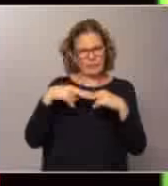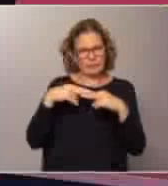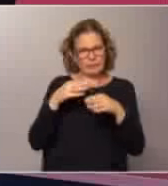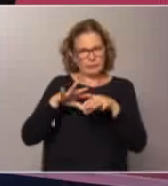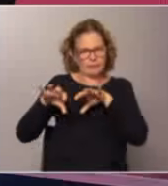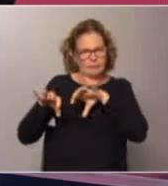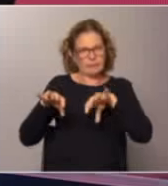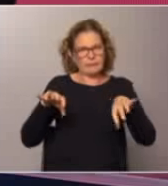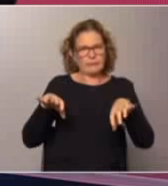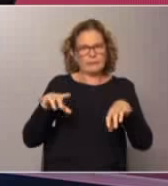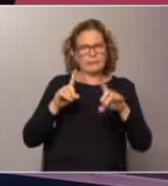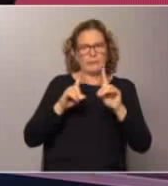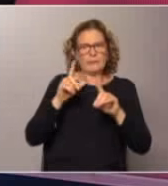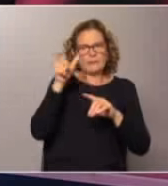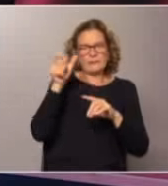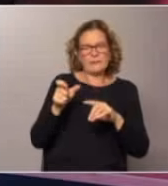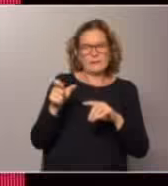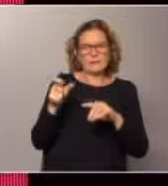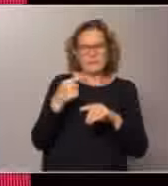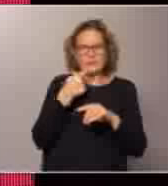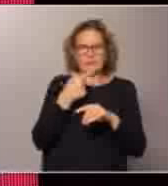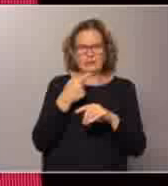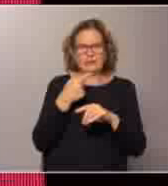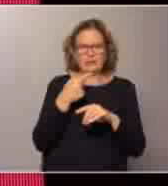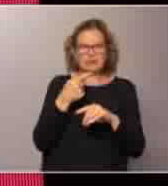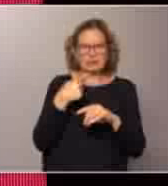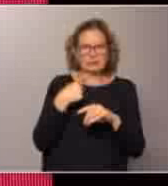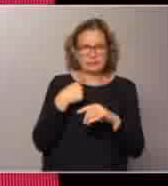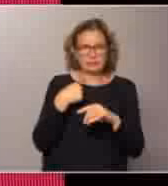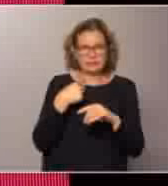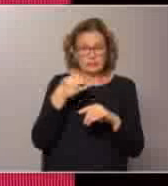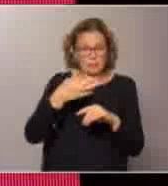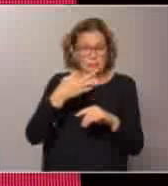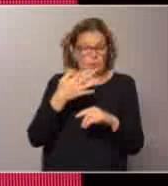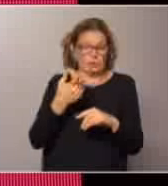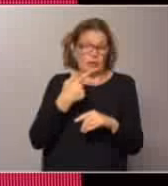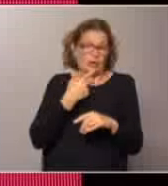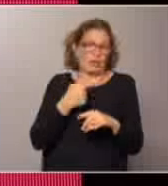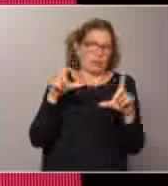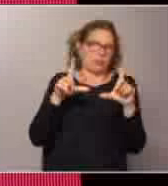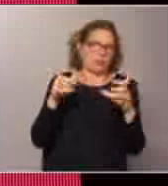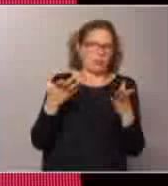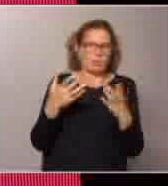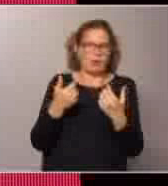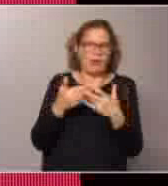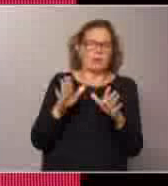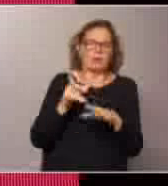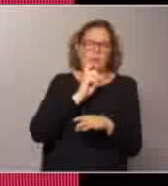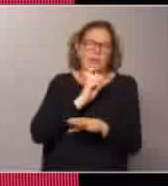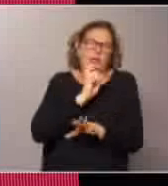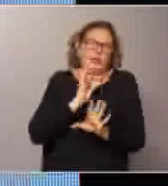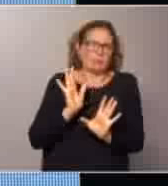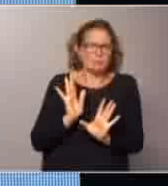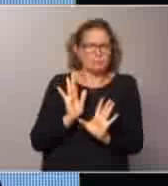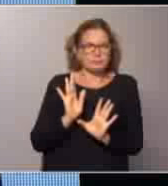divididos había gente con colegas que decían bueno a mí la hora estuvieron bien lo de las cadenas porque el tipo abiertamente estaba mintiendo